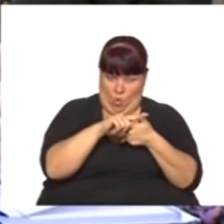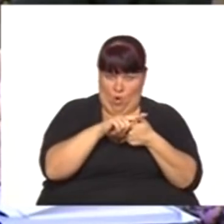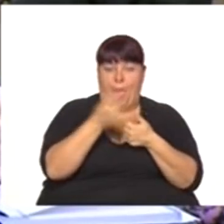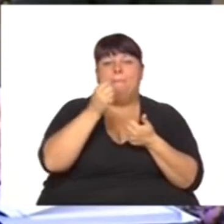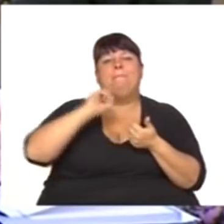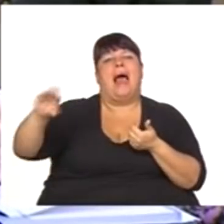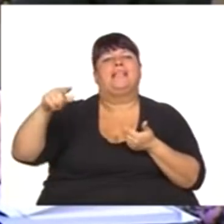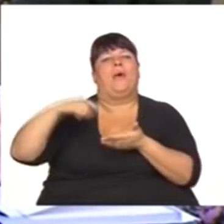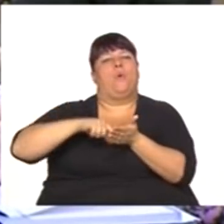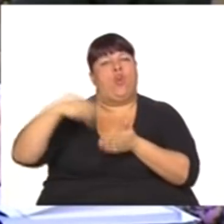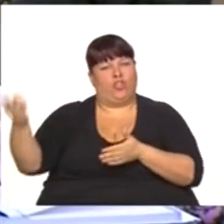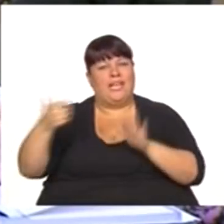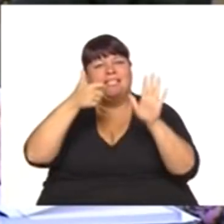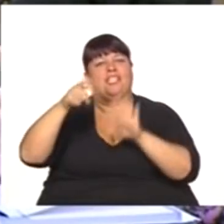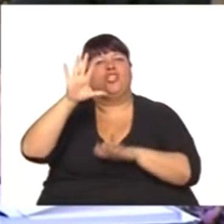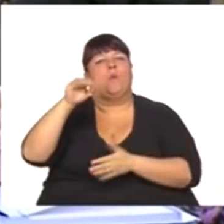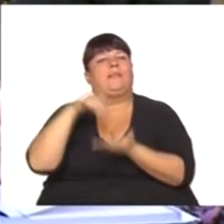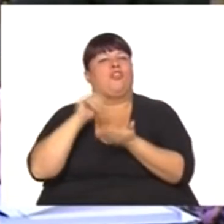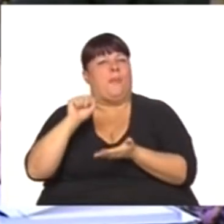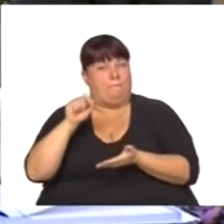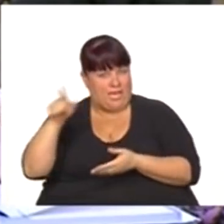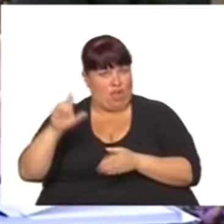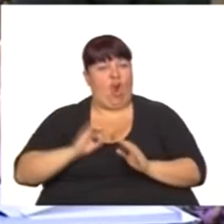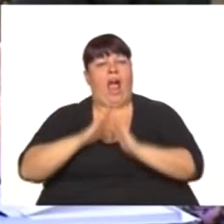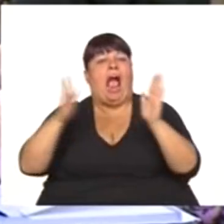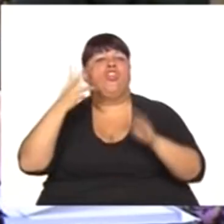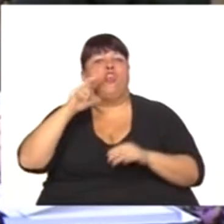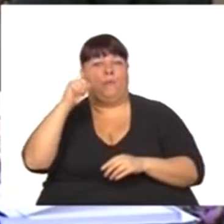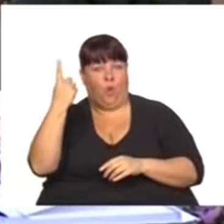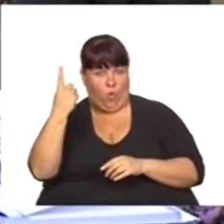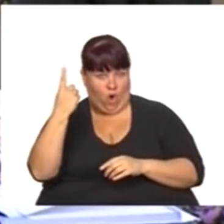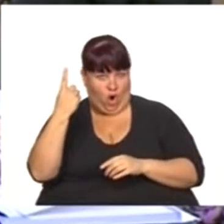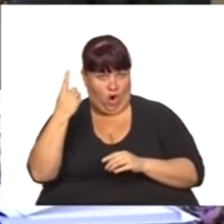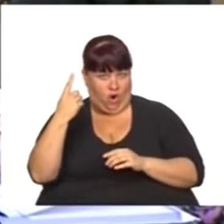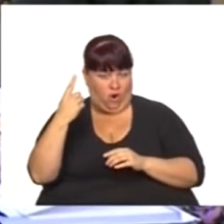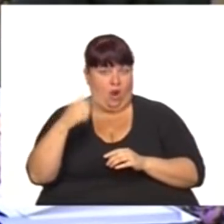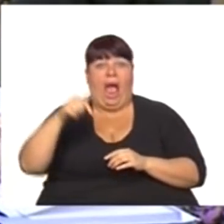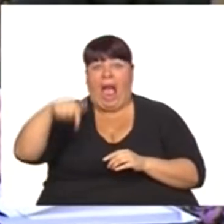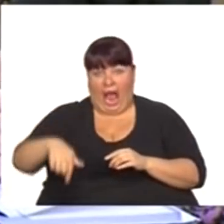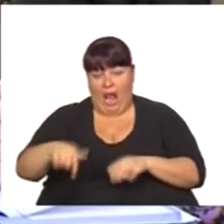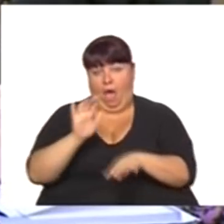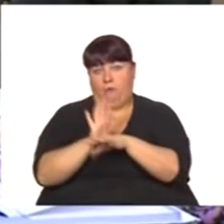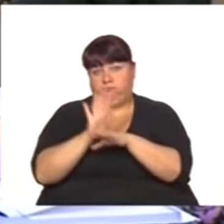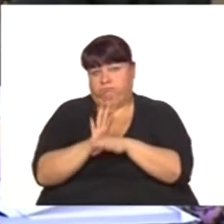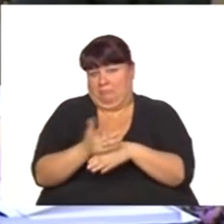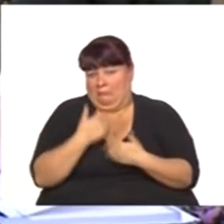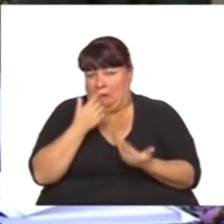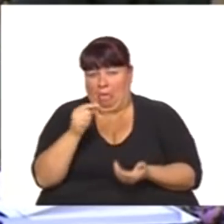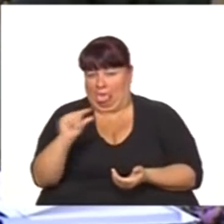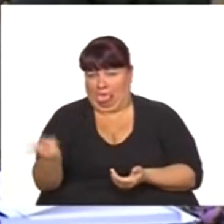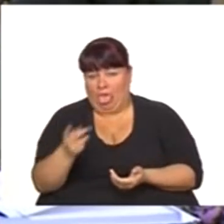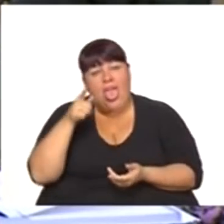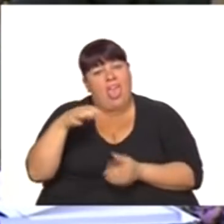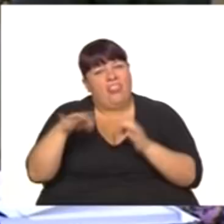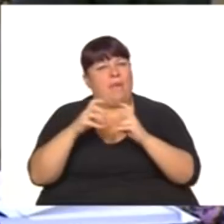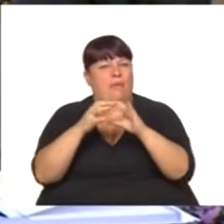del conurbano, 650 millones de pesos en el año 2001, que hoy representan nada, y esto lo tendría